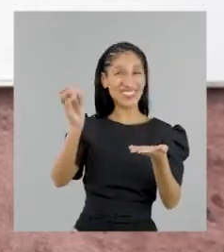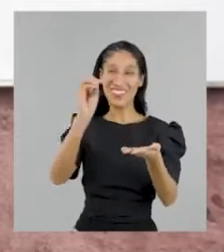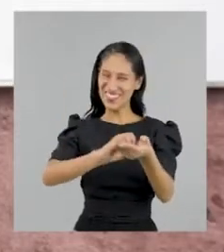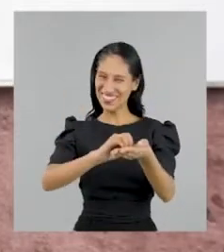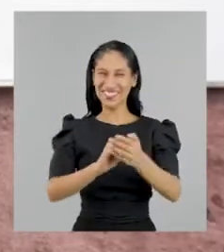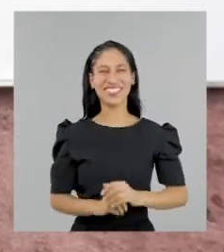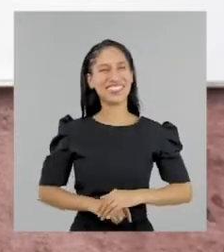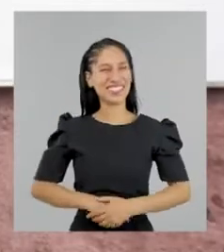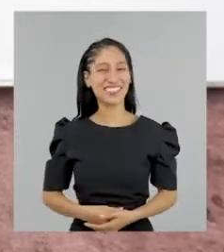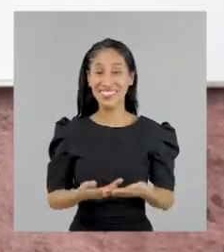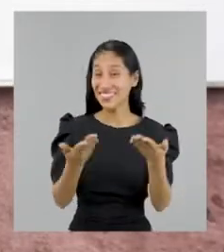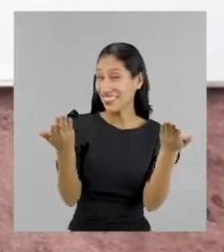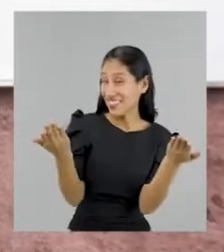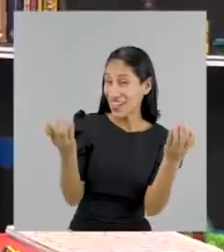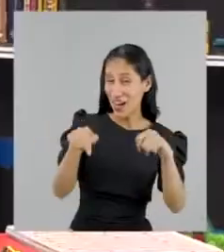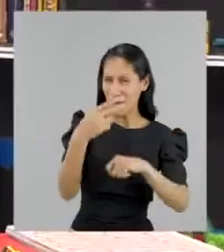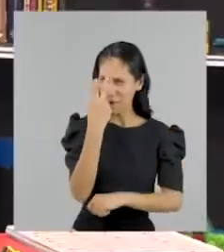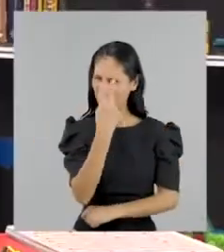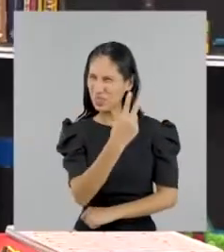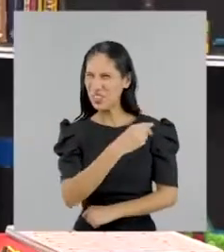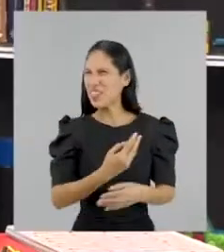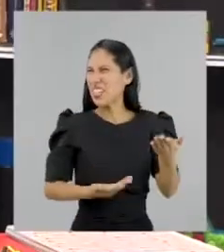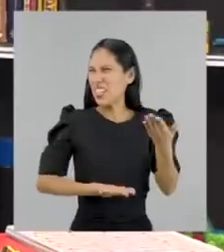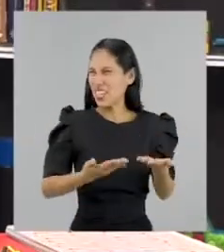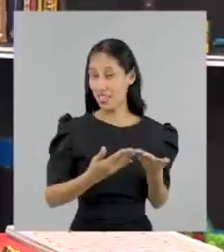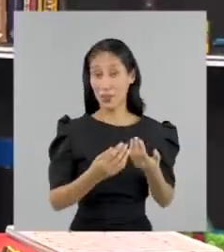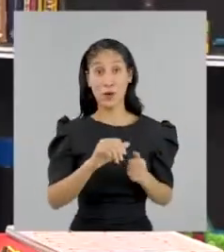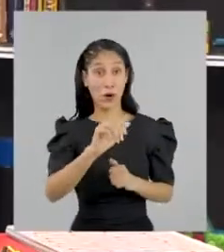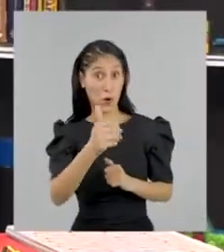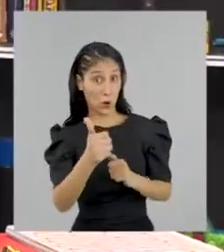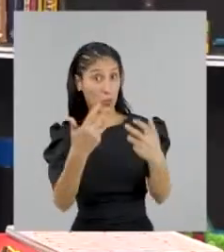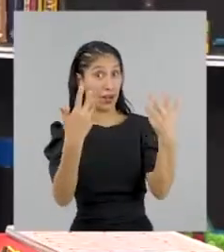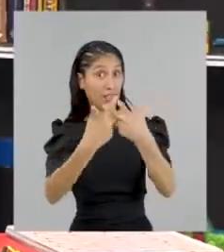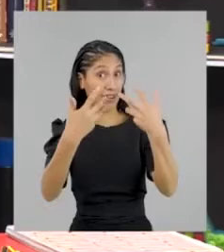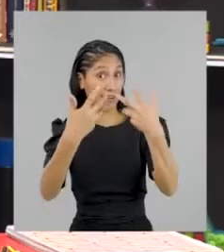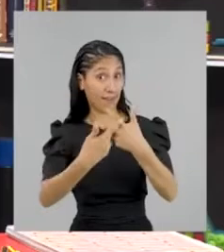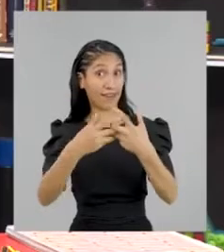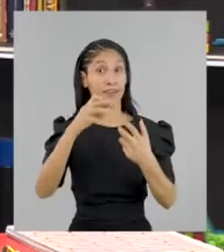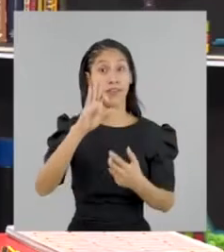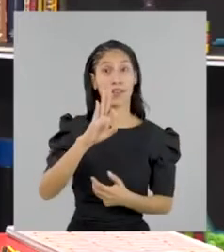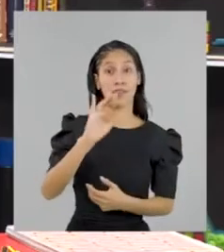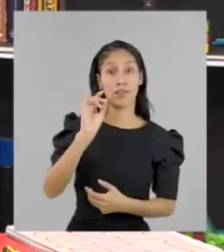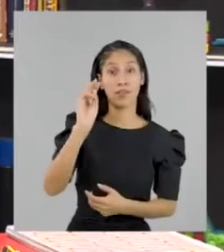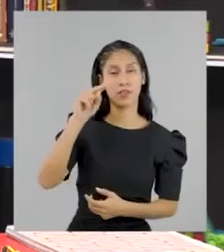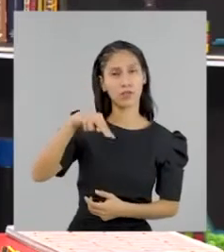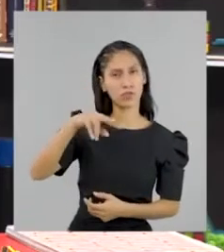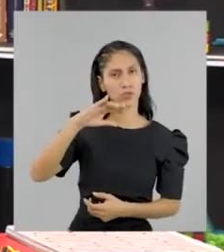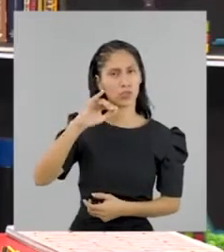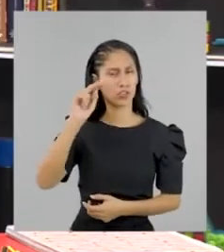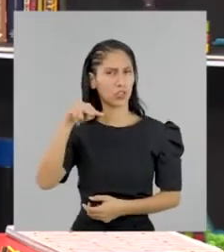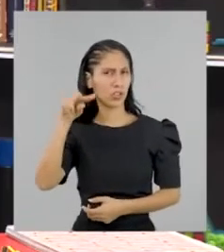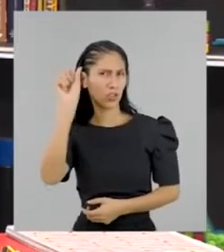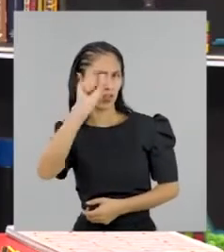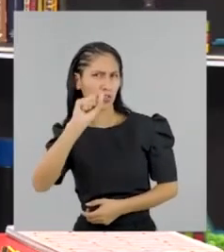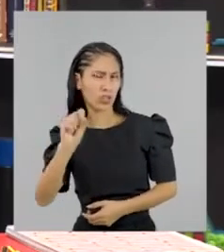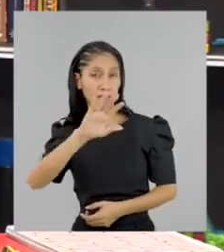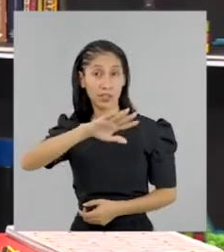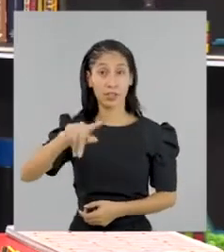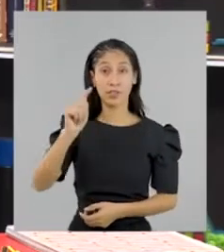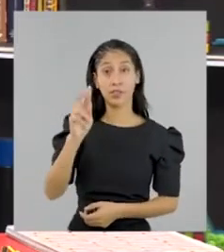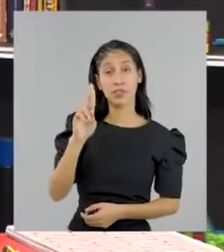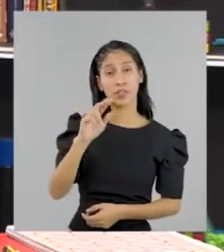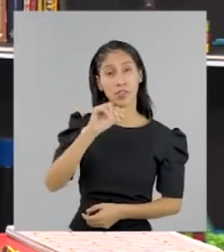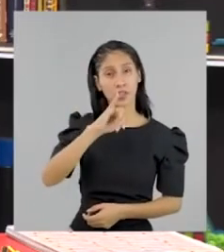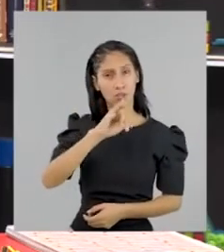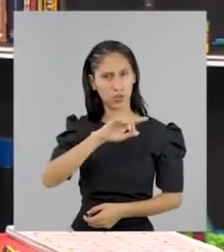Bienvenidas y bienvenidos nuevamente. Veamos ahora otra de las aplicaciones de las funciones trigonométricas.